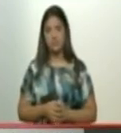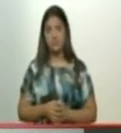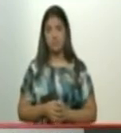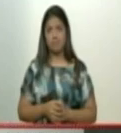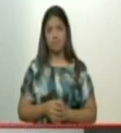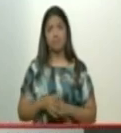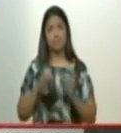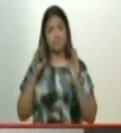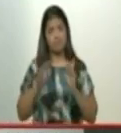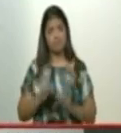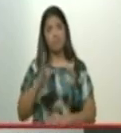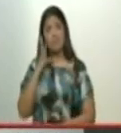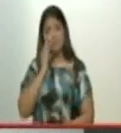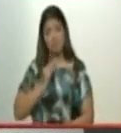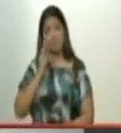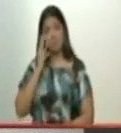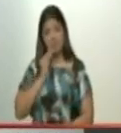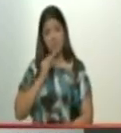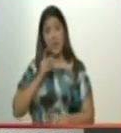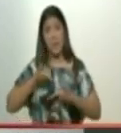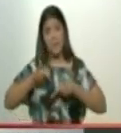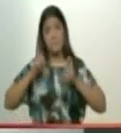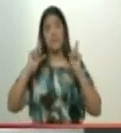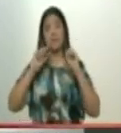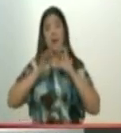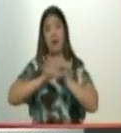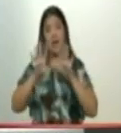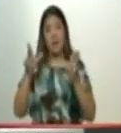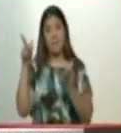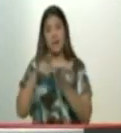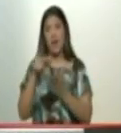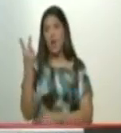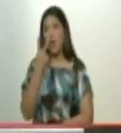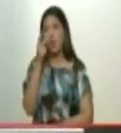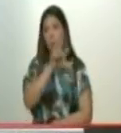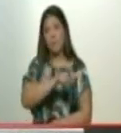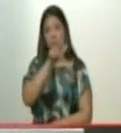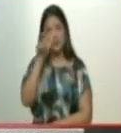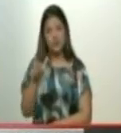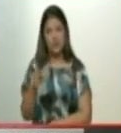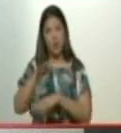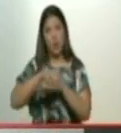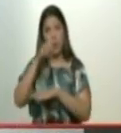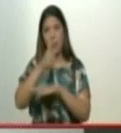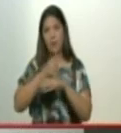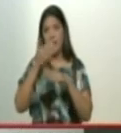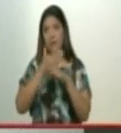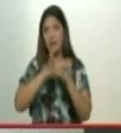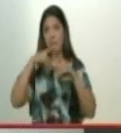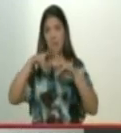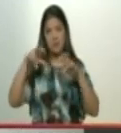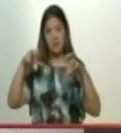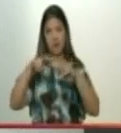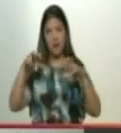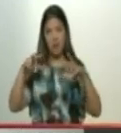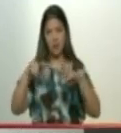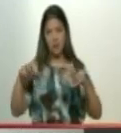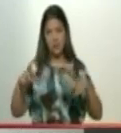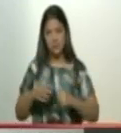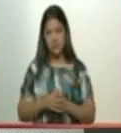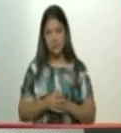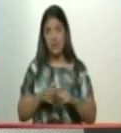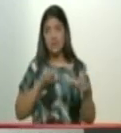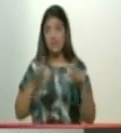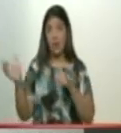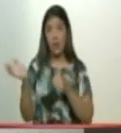convicción y la máxima experiencia que nos permiten determinar la participación de estos sujetos en el hecho investigado. Hemos